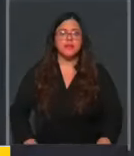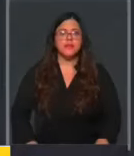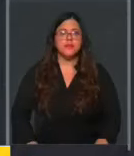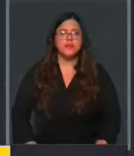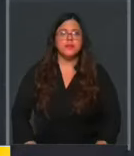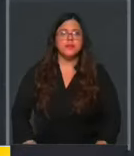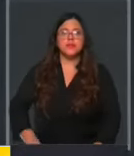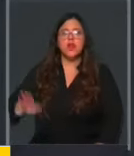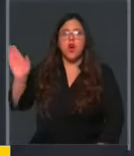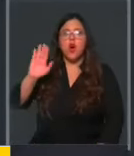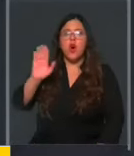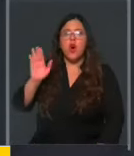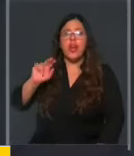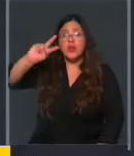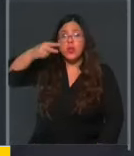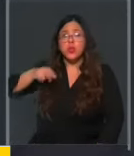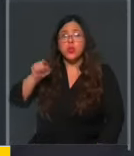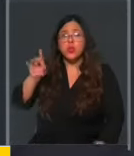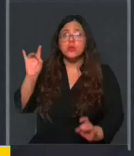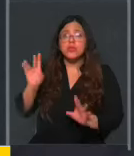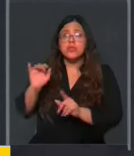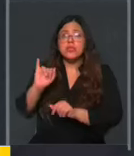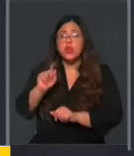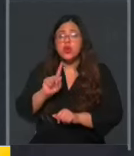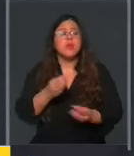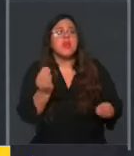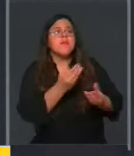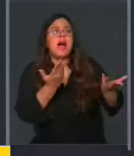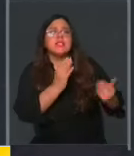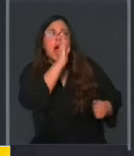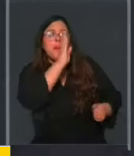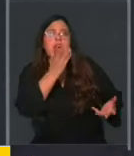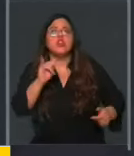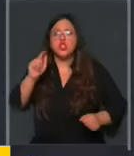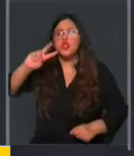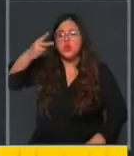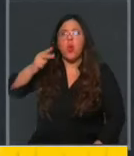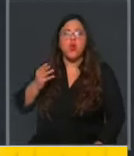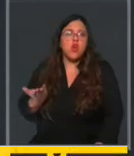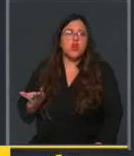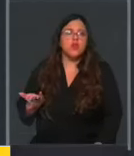Hola, perrín. ¿Estás en turno por casualidad o no, guacho? ¿Qué pasa, perro? Sí, en turno, perro.